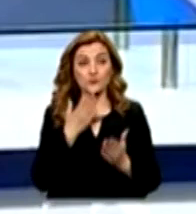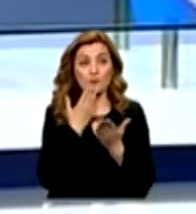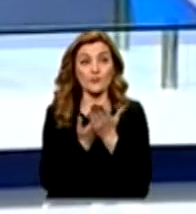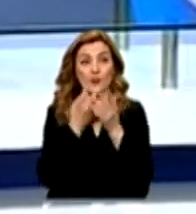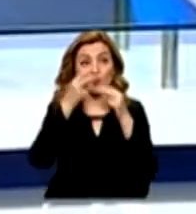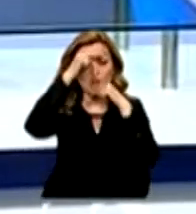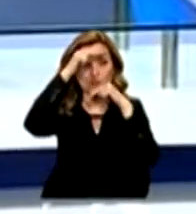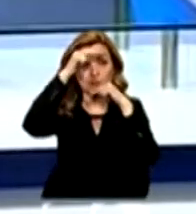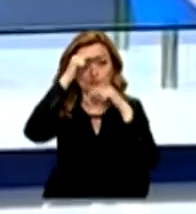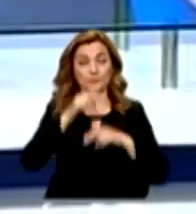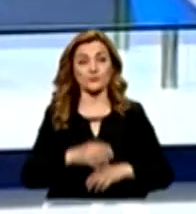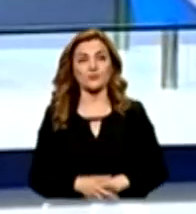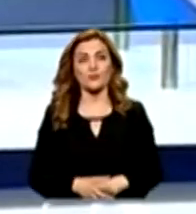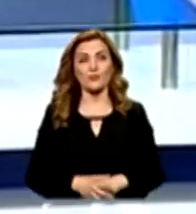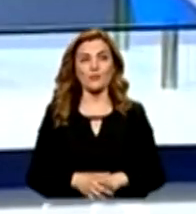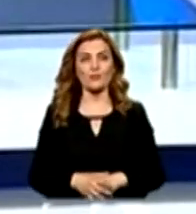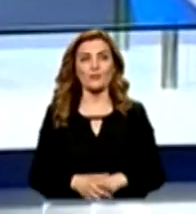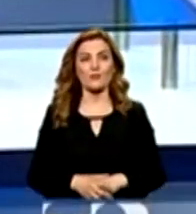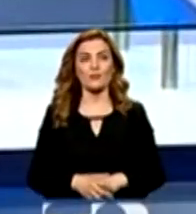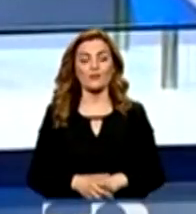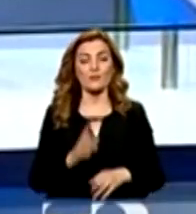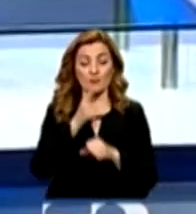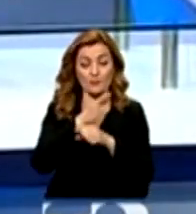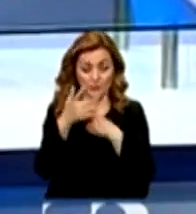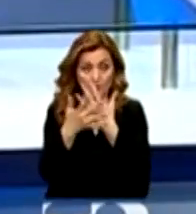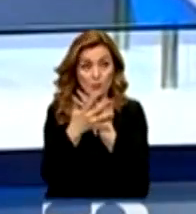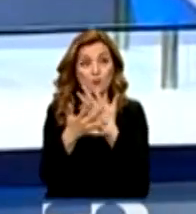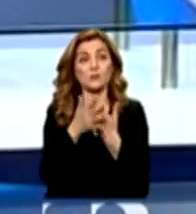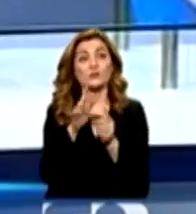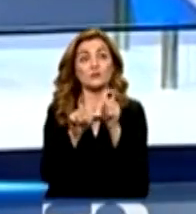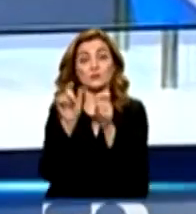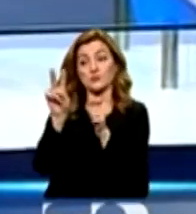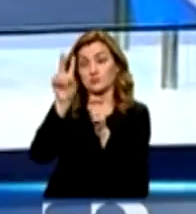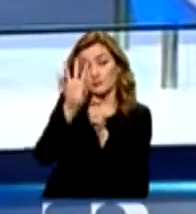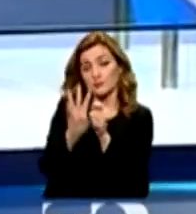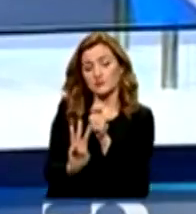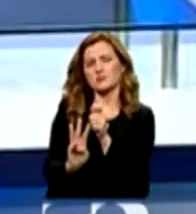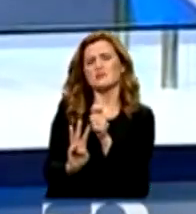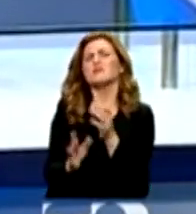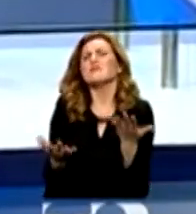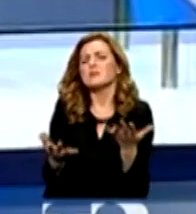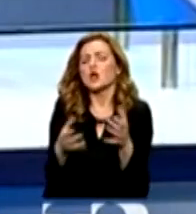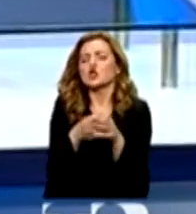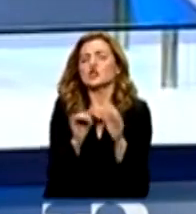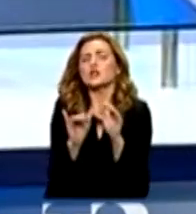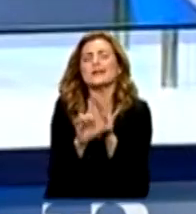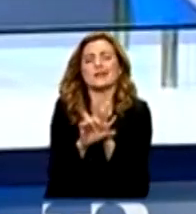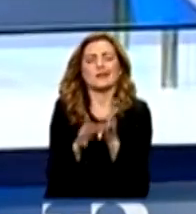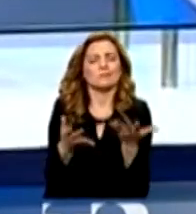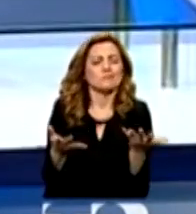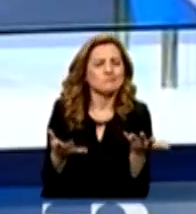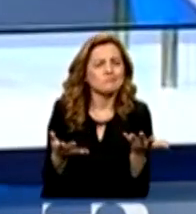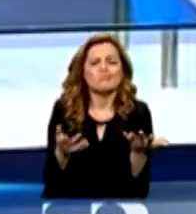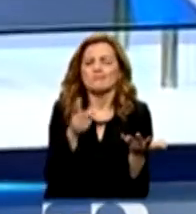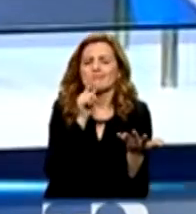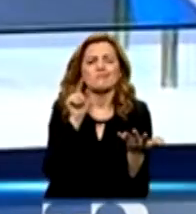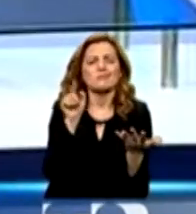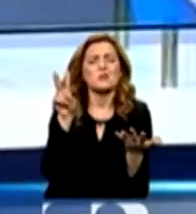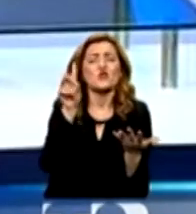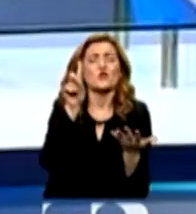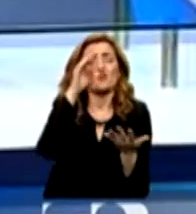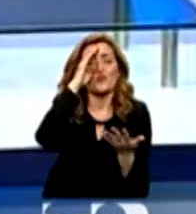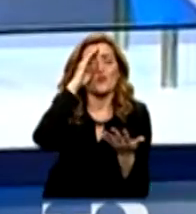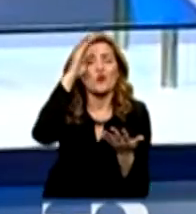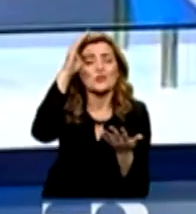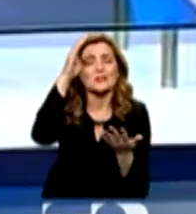Gracias por continuar en nuestra compañía. Se dictó prisión preventiva a 26 personas por presunta asociación ilícita. De ellos, 21 son policías